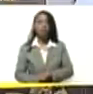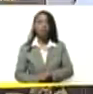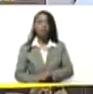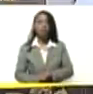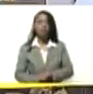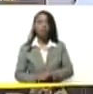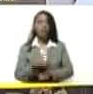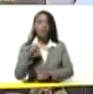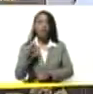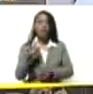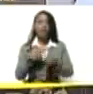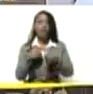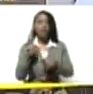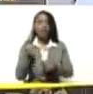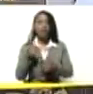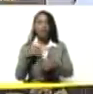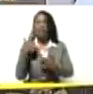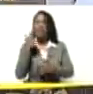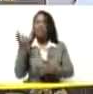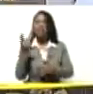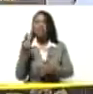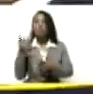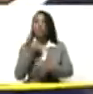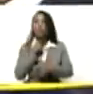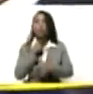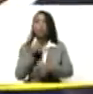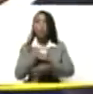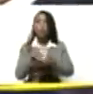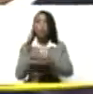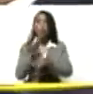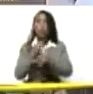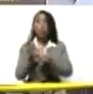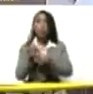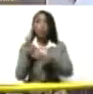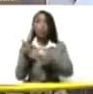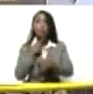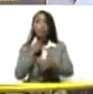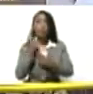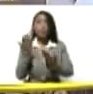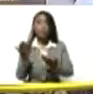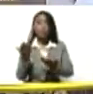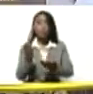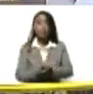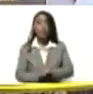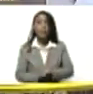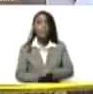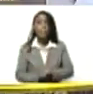que dice ernesto te gusta te gustó tu escenario